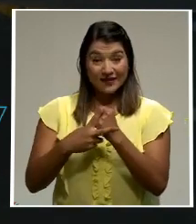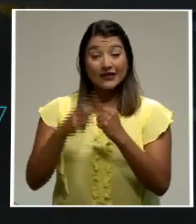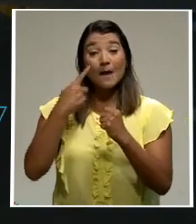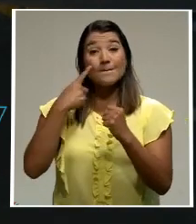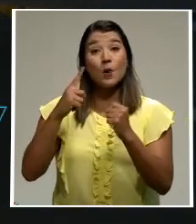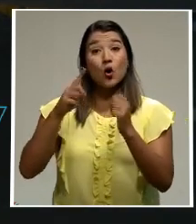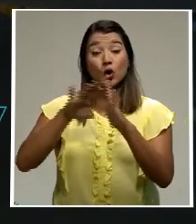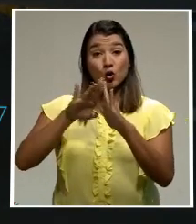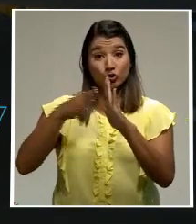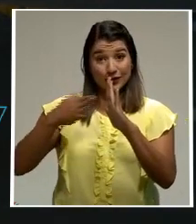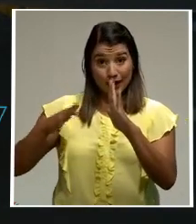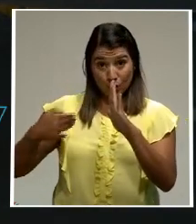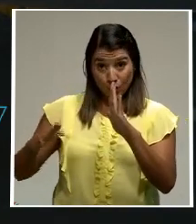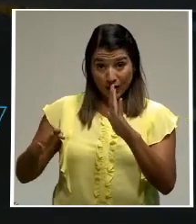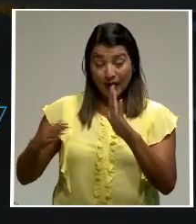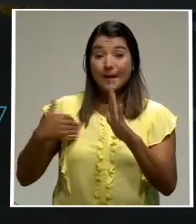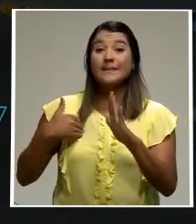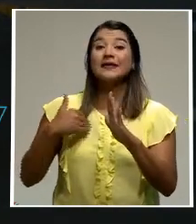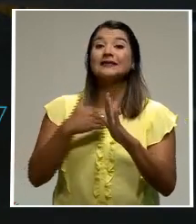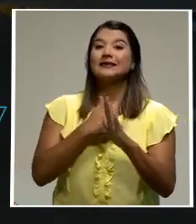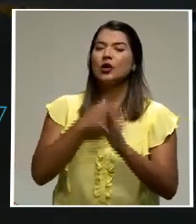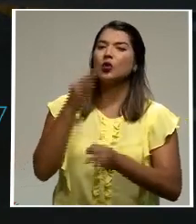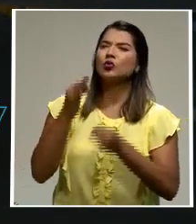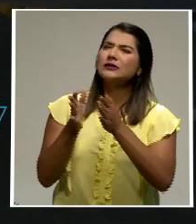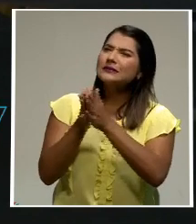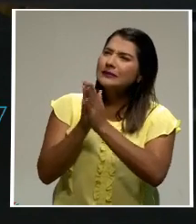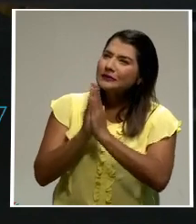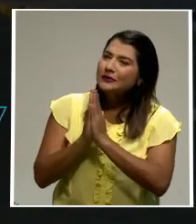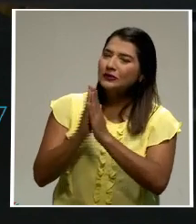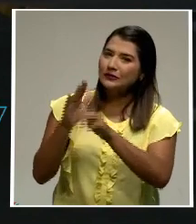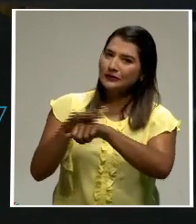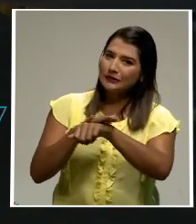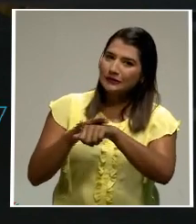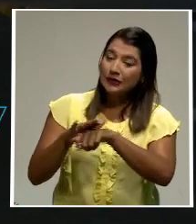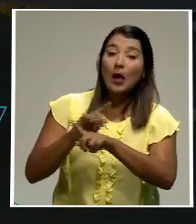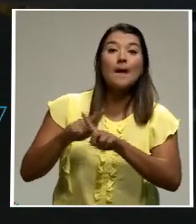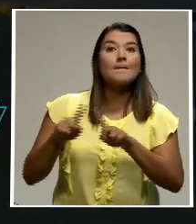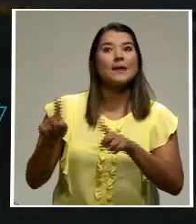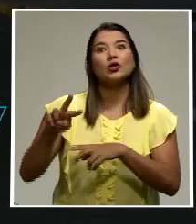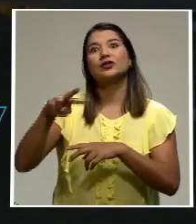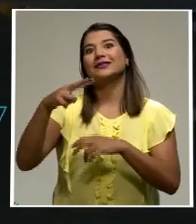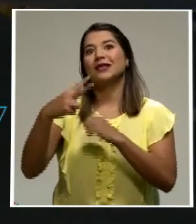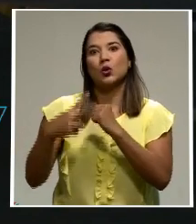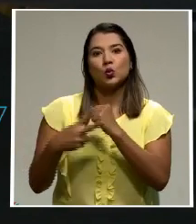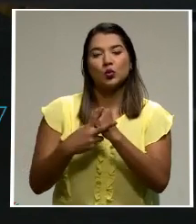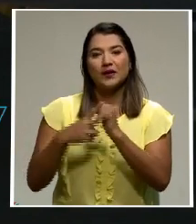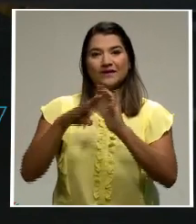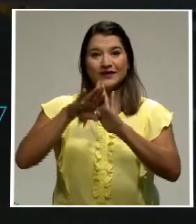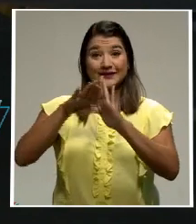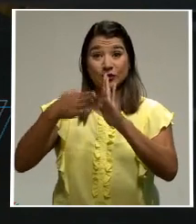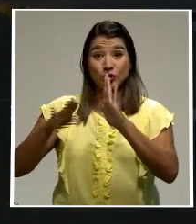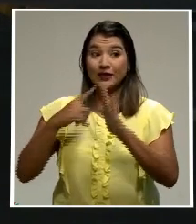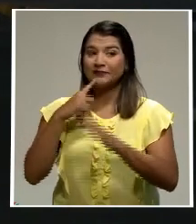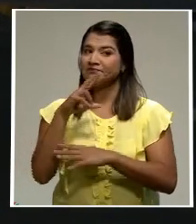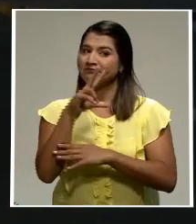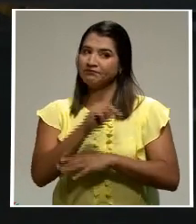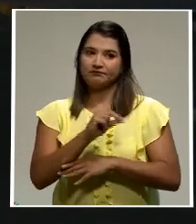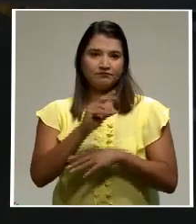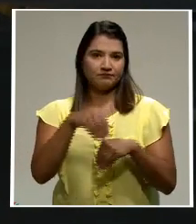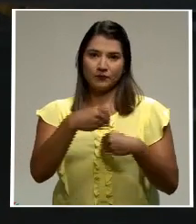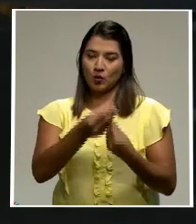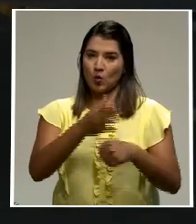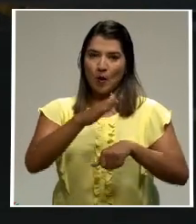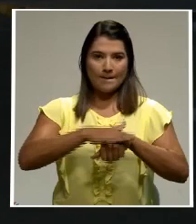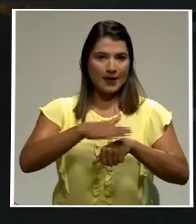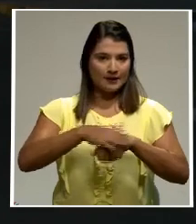República, ellos solicitan un recurso de reconsideración y este es rechazado también por la Contraloría. Es hasta hoy,